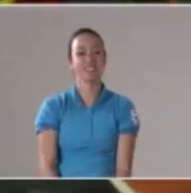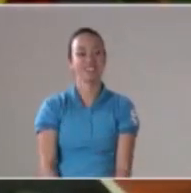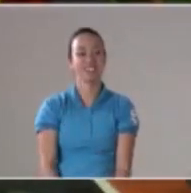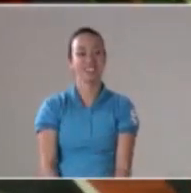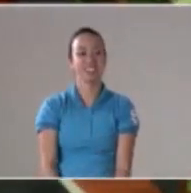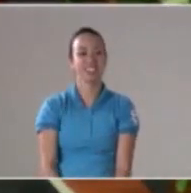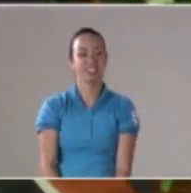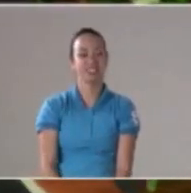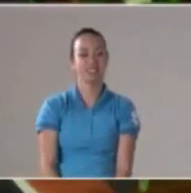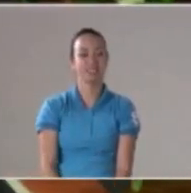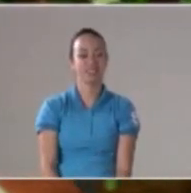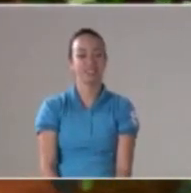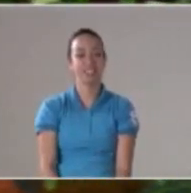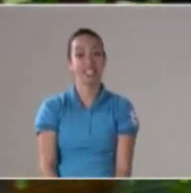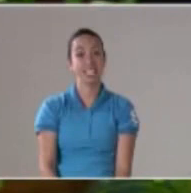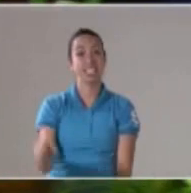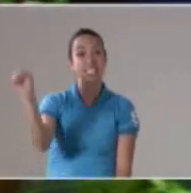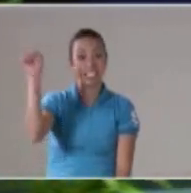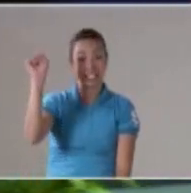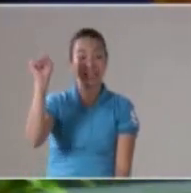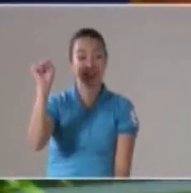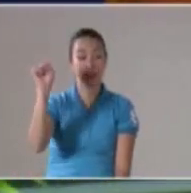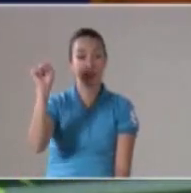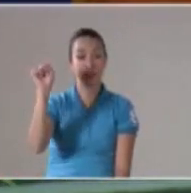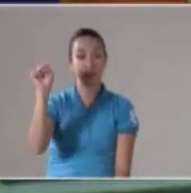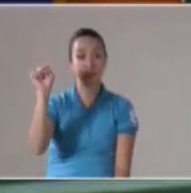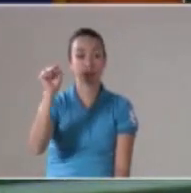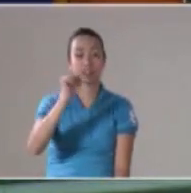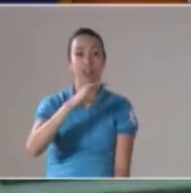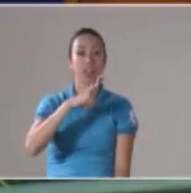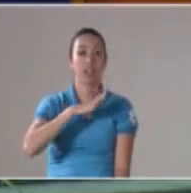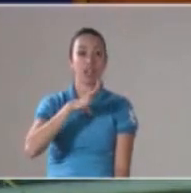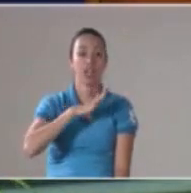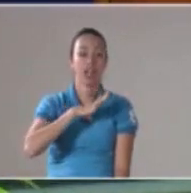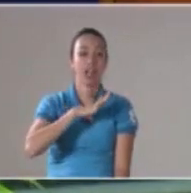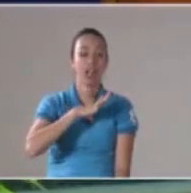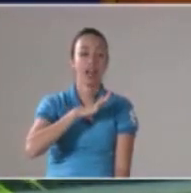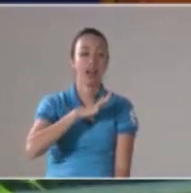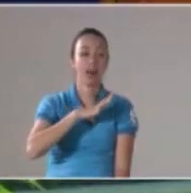El viernes, pues, el sábado tenemos nuestro